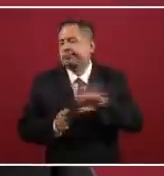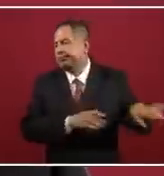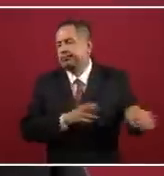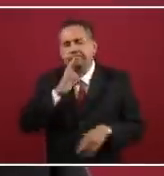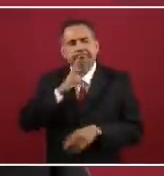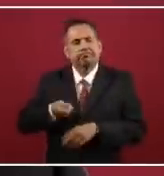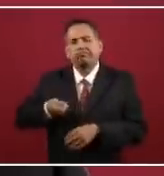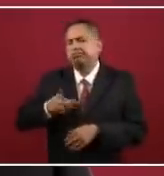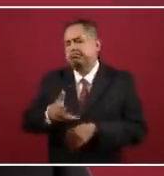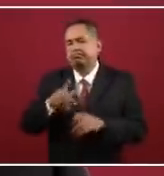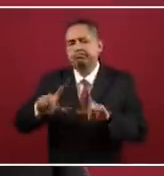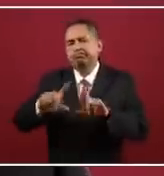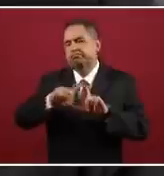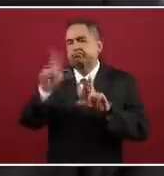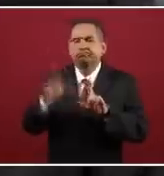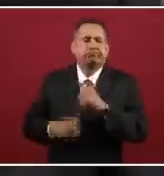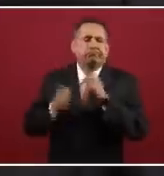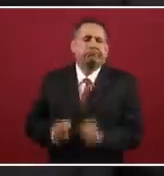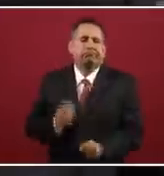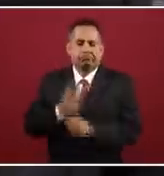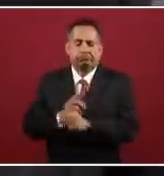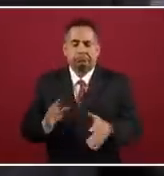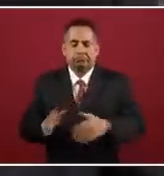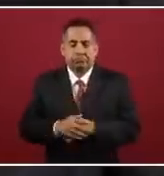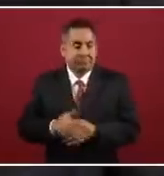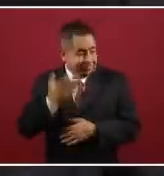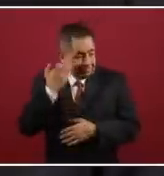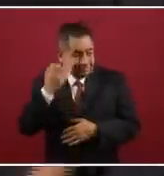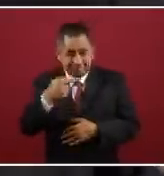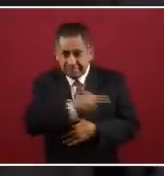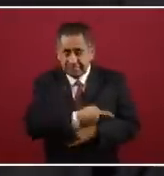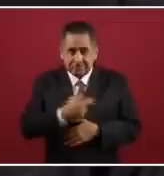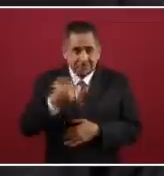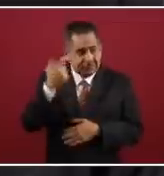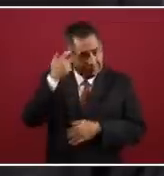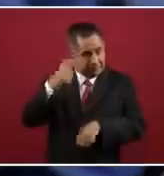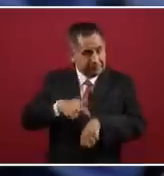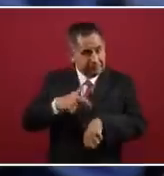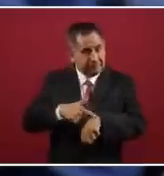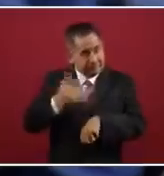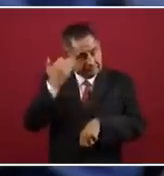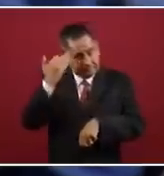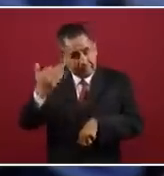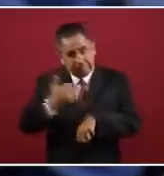hacer el aeropuerto. Imagínense cuánto tiempo llevamos ya perdido,